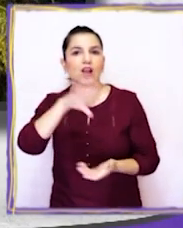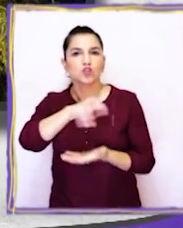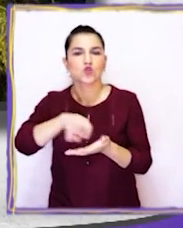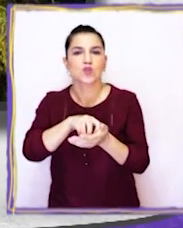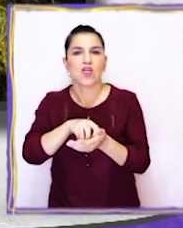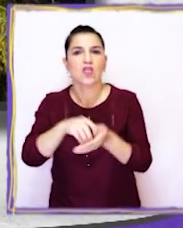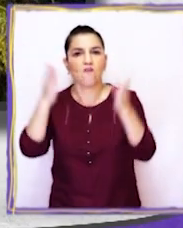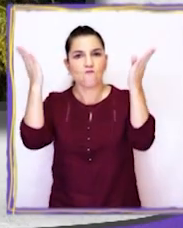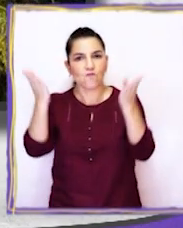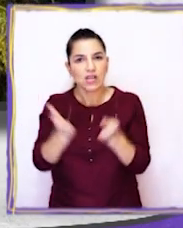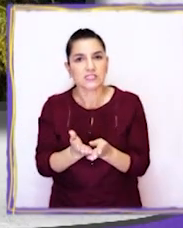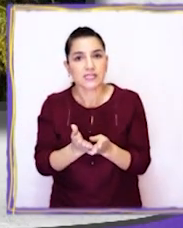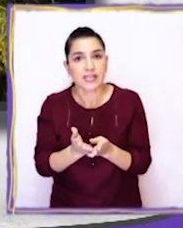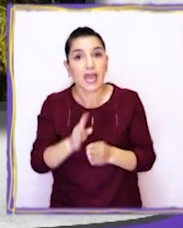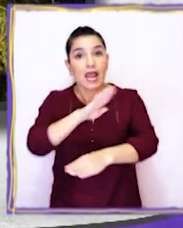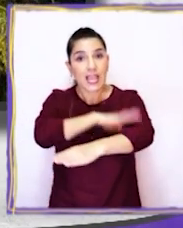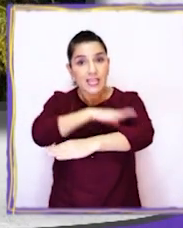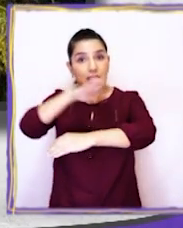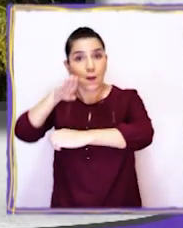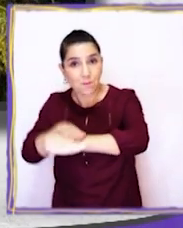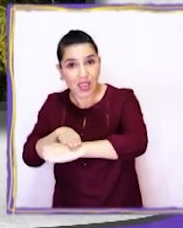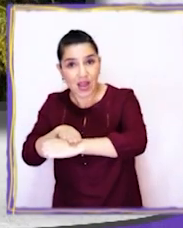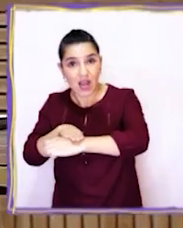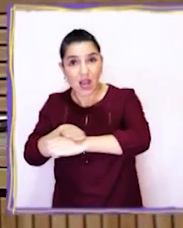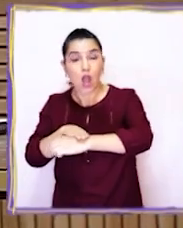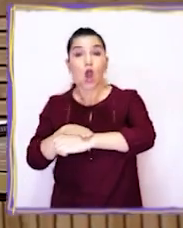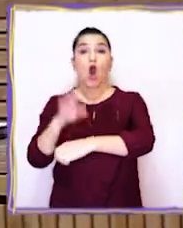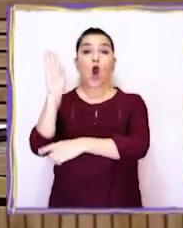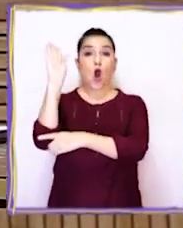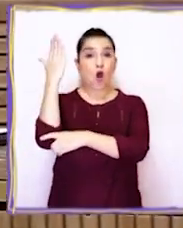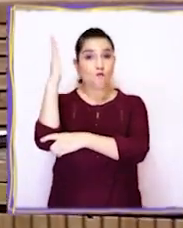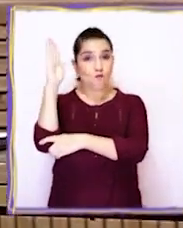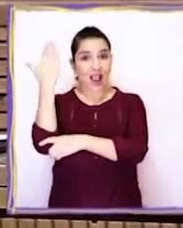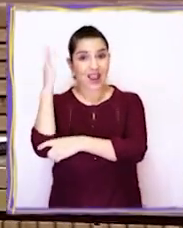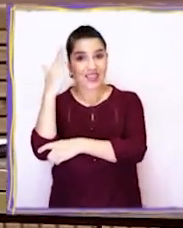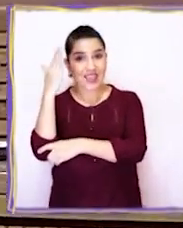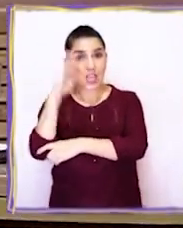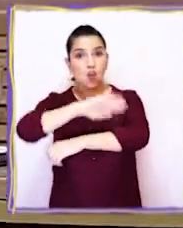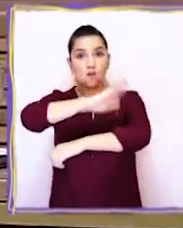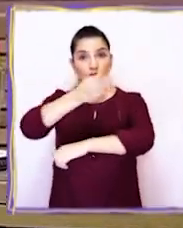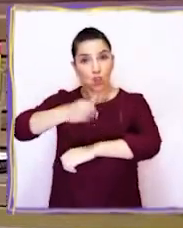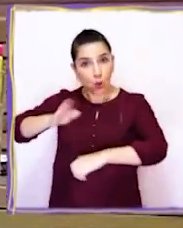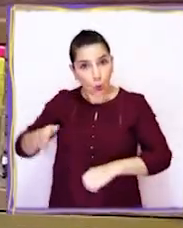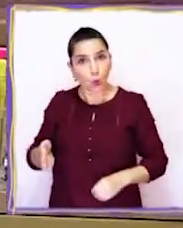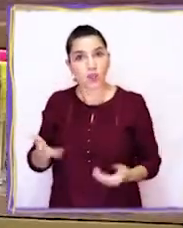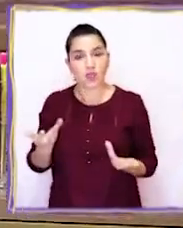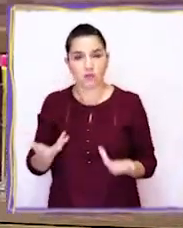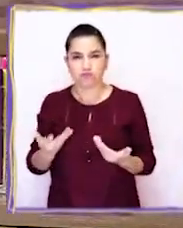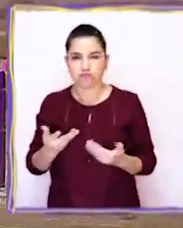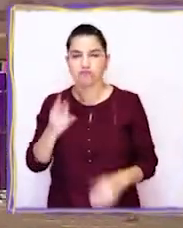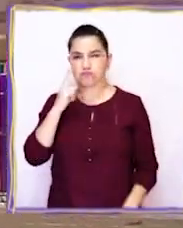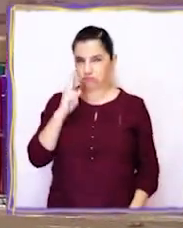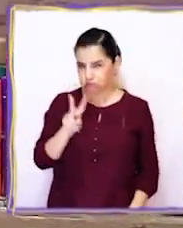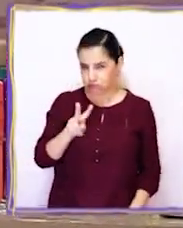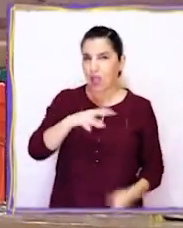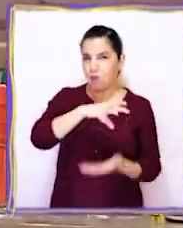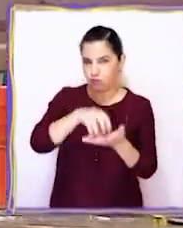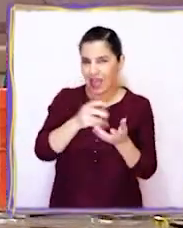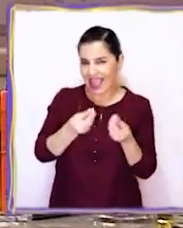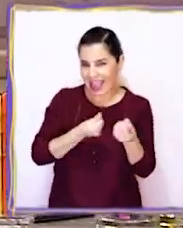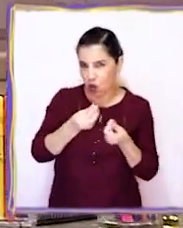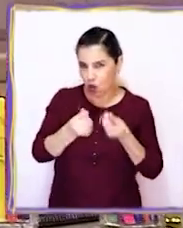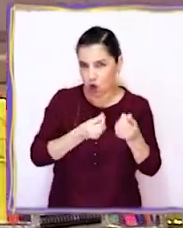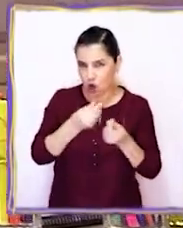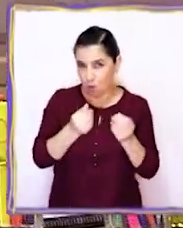de Vallenar, Illapel, Ovalle o Vicuña. Y para saber sobre la economía, vamos a revisar nuestro atlas o nuestro libro